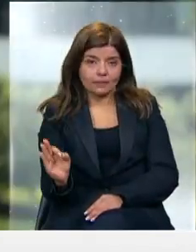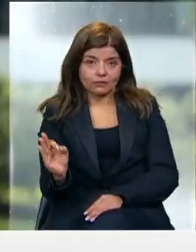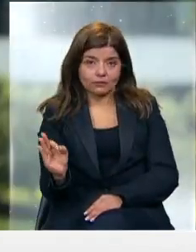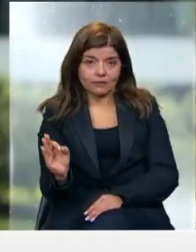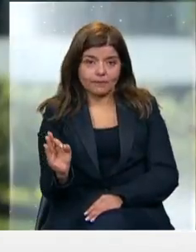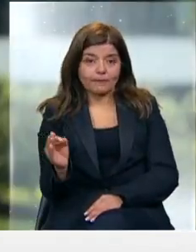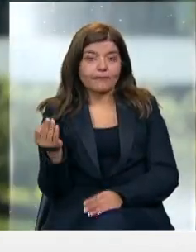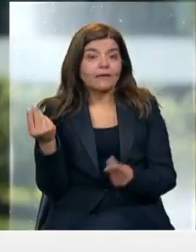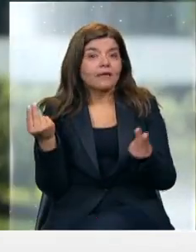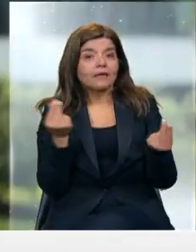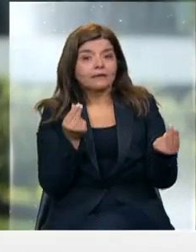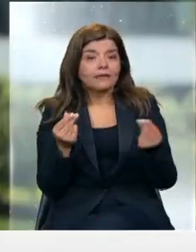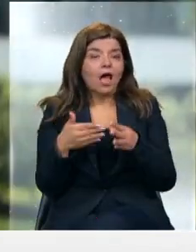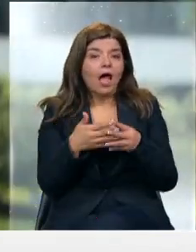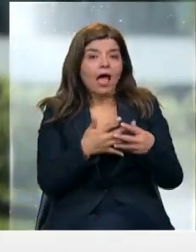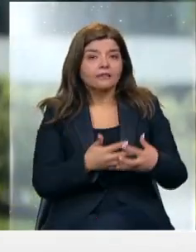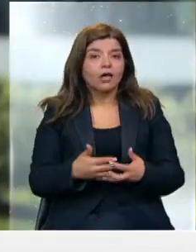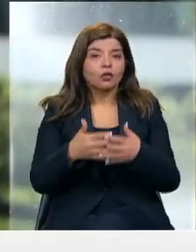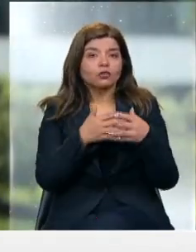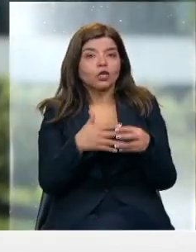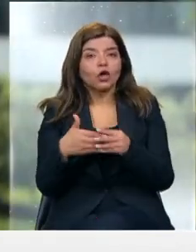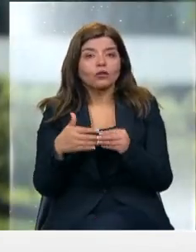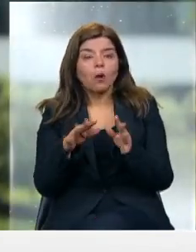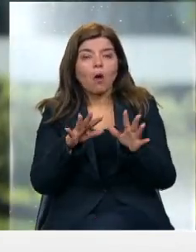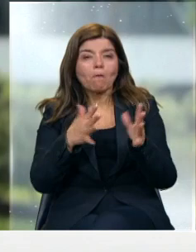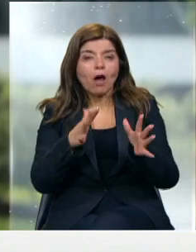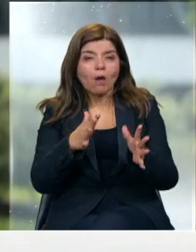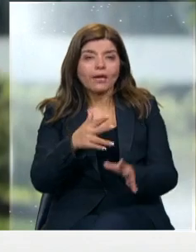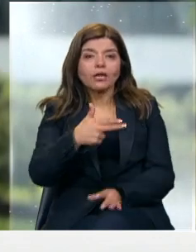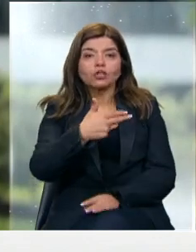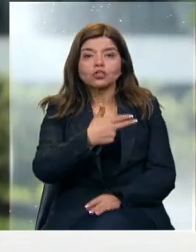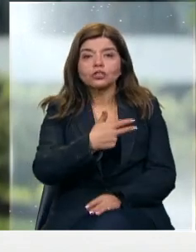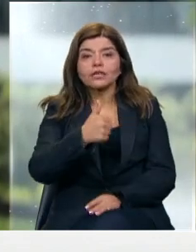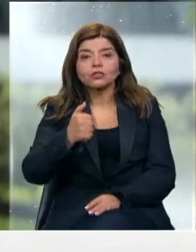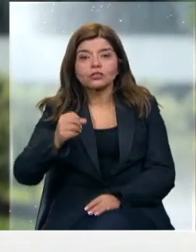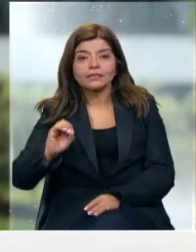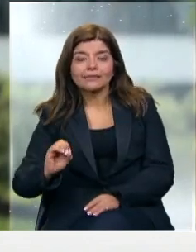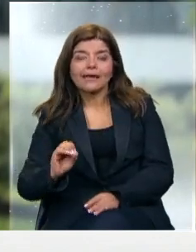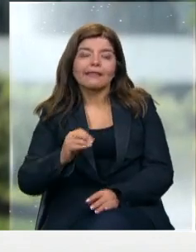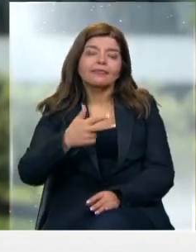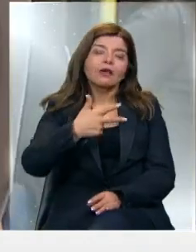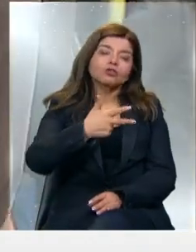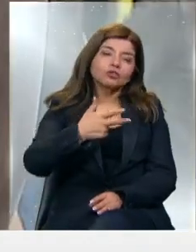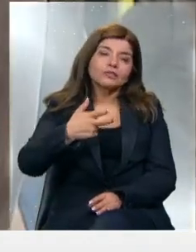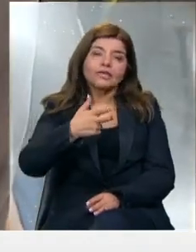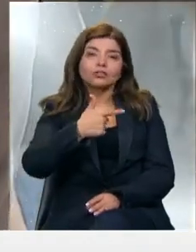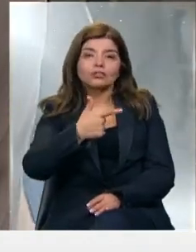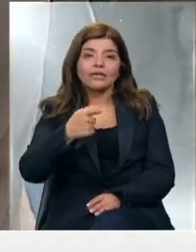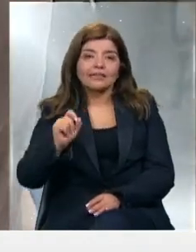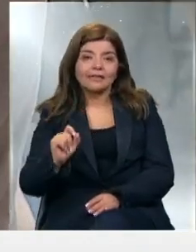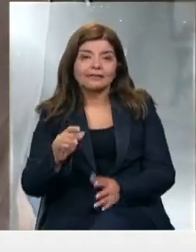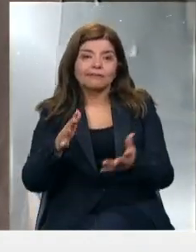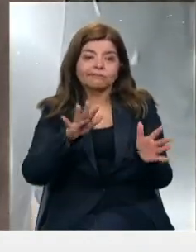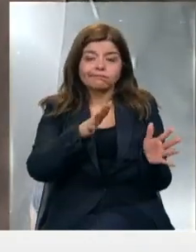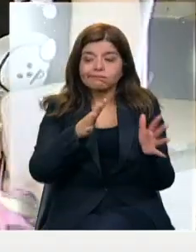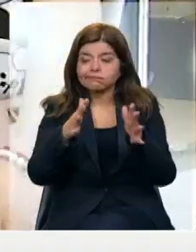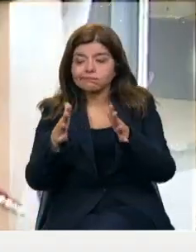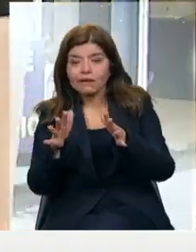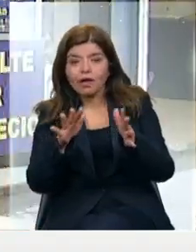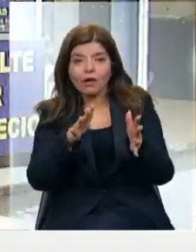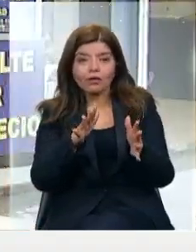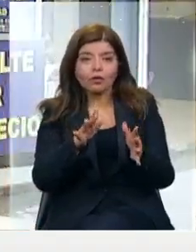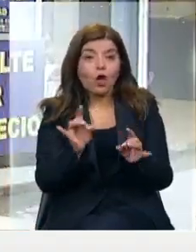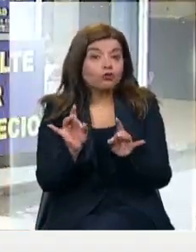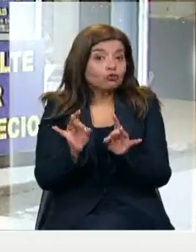americana debería estar en torno, cierto, a los 860, 870 pesos, en un promedio de 865.